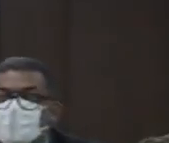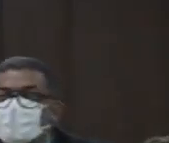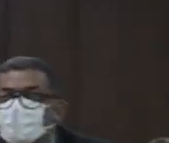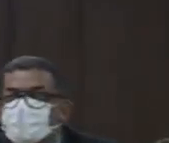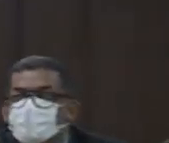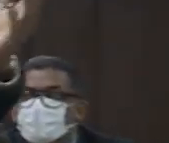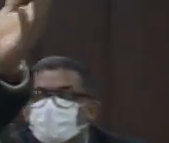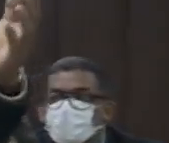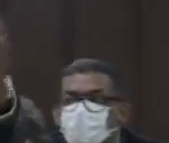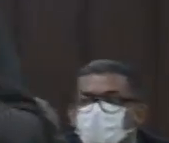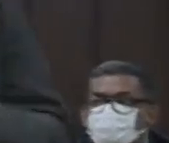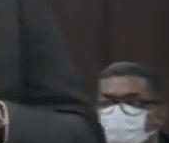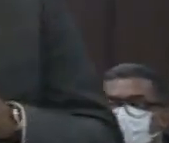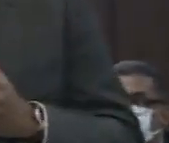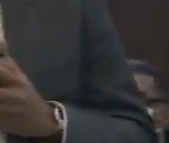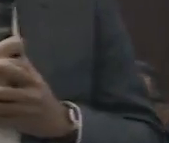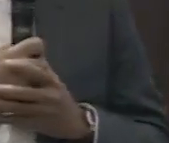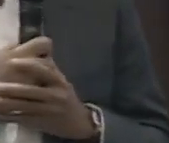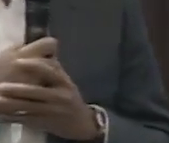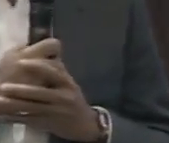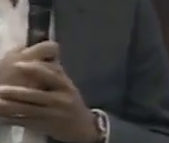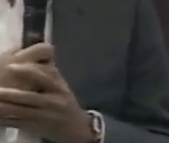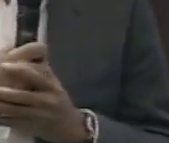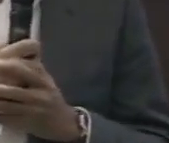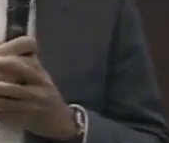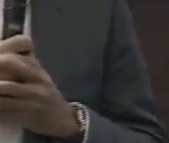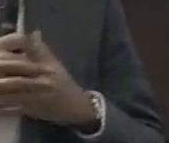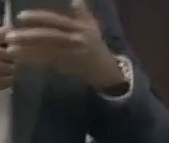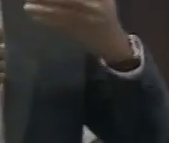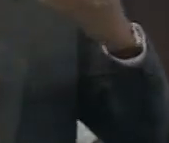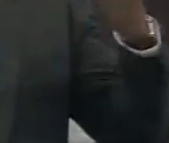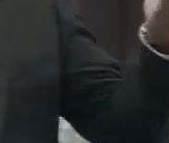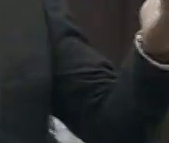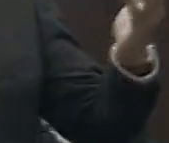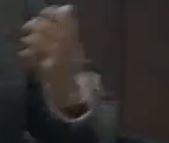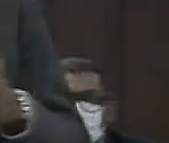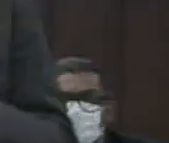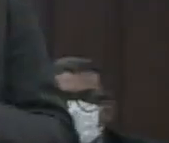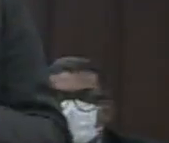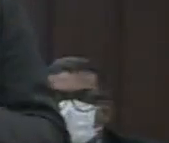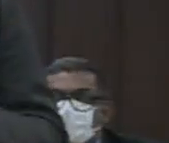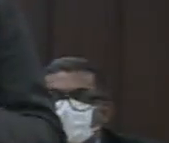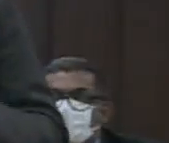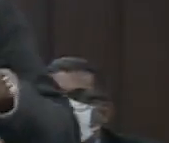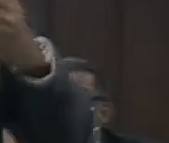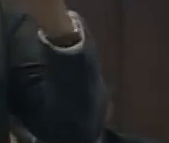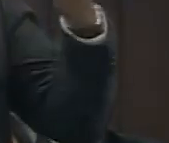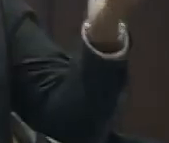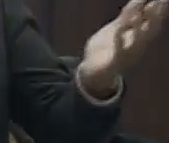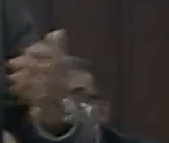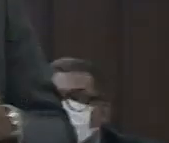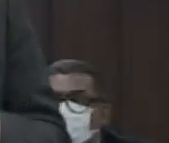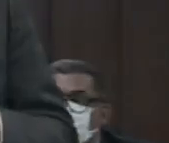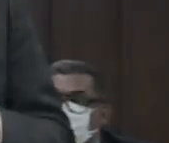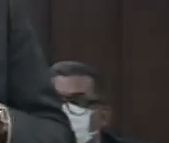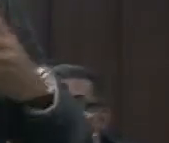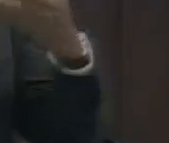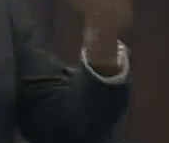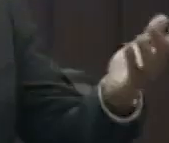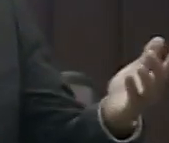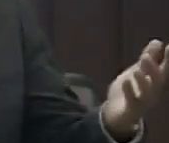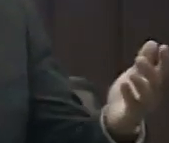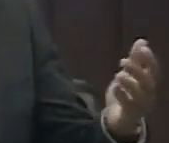esta ciudad. Además de señalar, presidente, compañeros diputados, de que lejos de ser esta fecha una fecha para